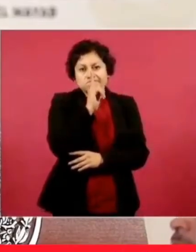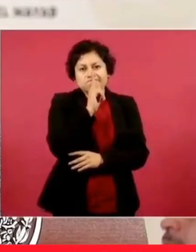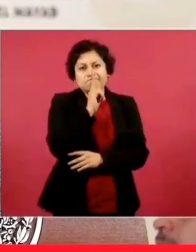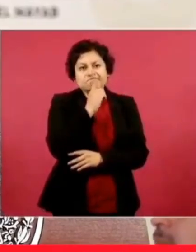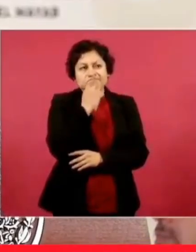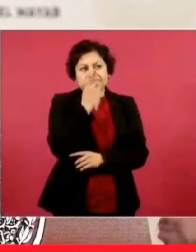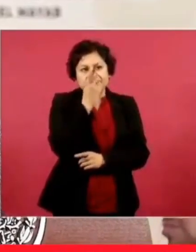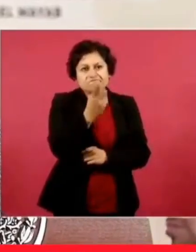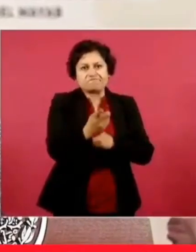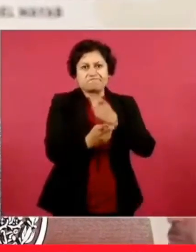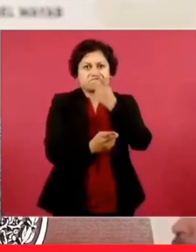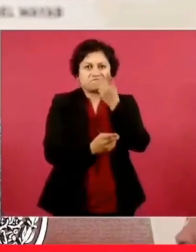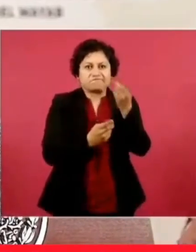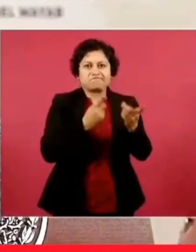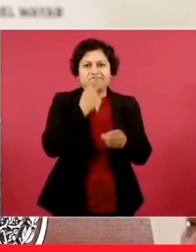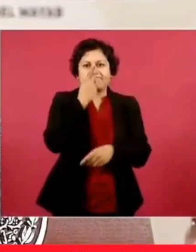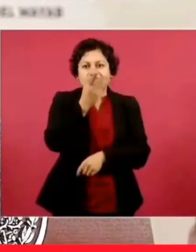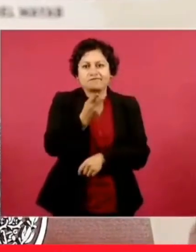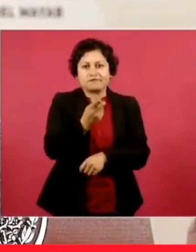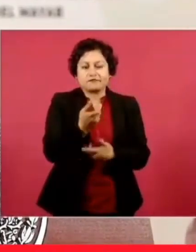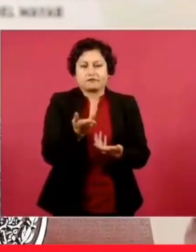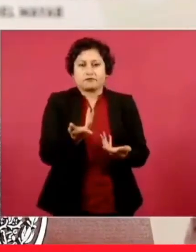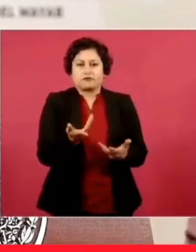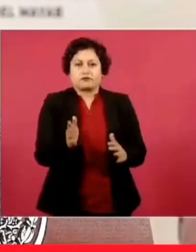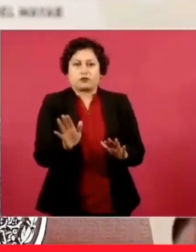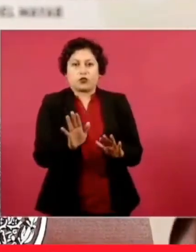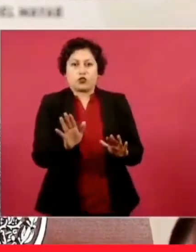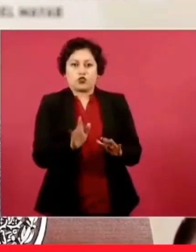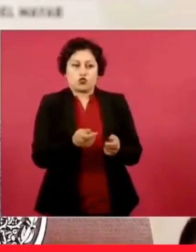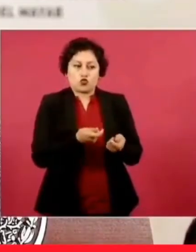Que si aumentaba el salario,